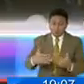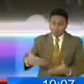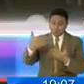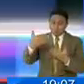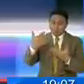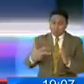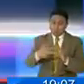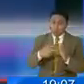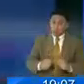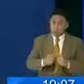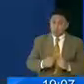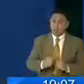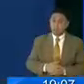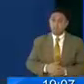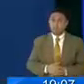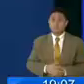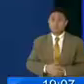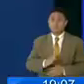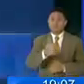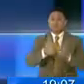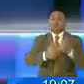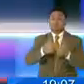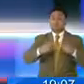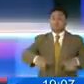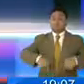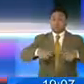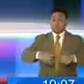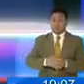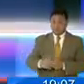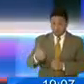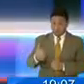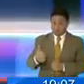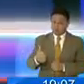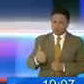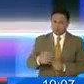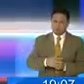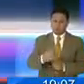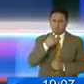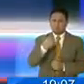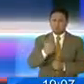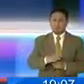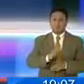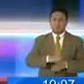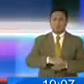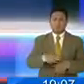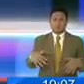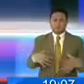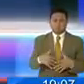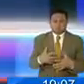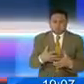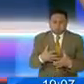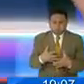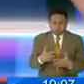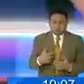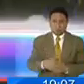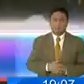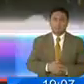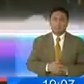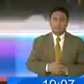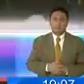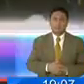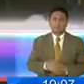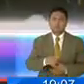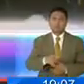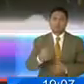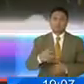activo fuerte. Aseguran que al candidato oficialista no le fue tan bien. Dicen que su nerviosismo y tensión fueron notorios. Aquello